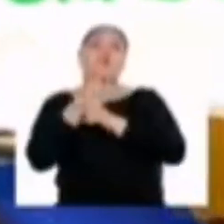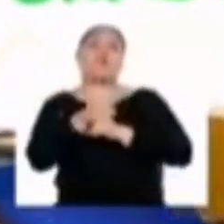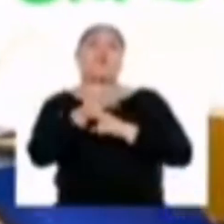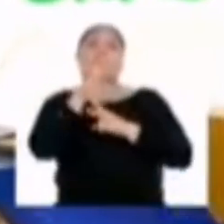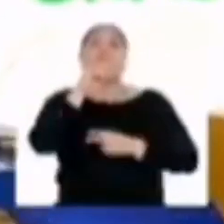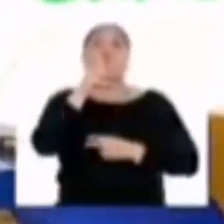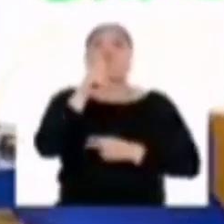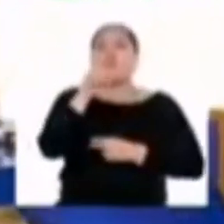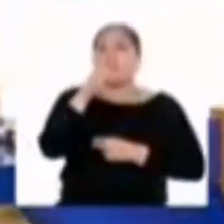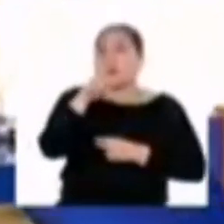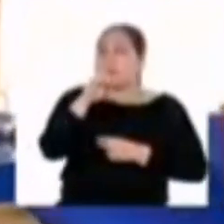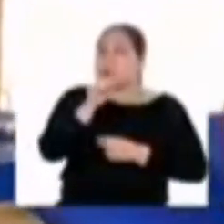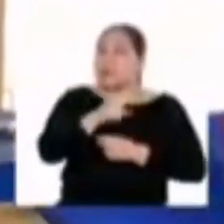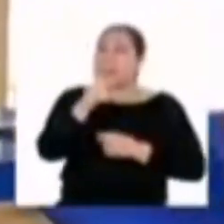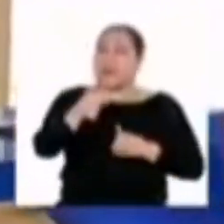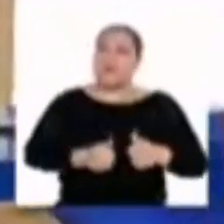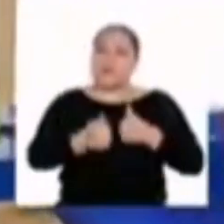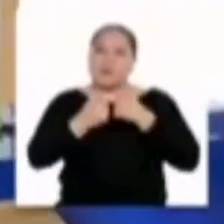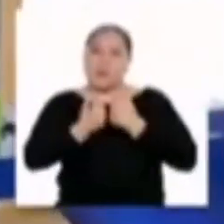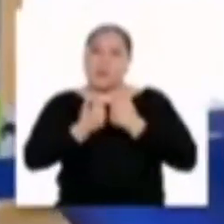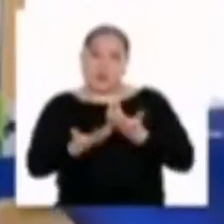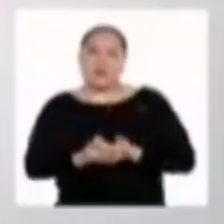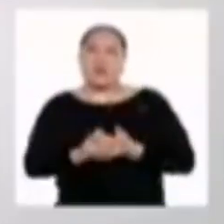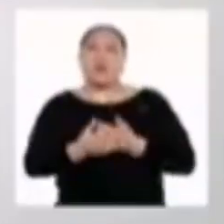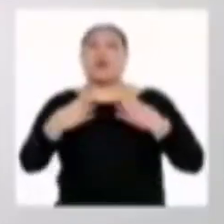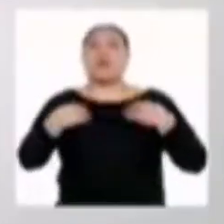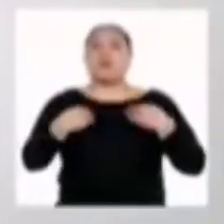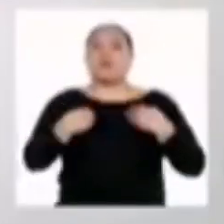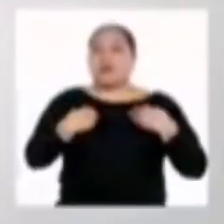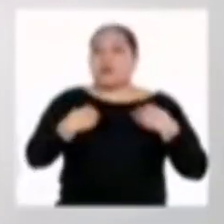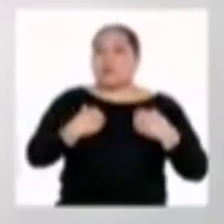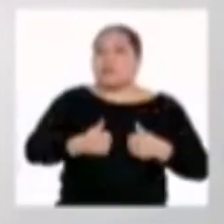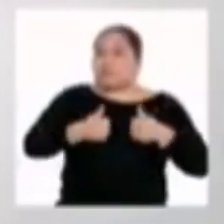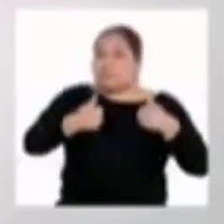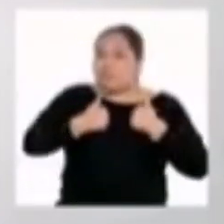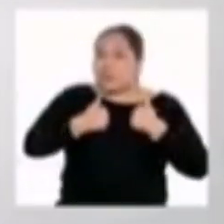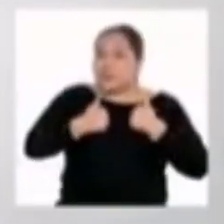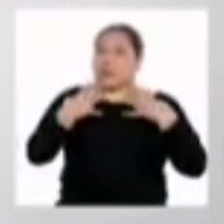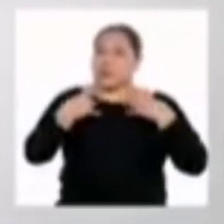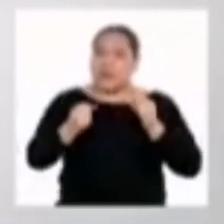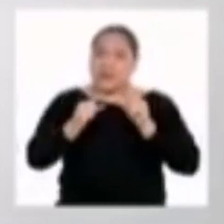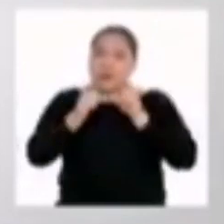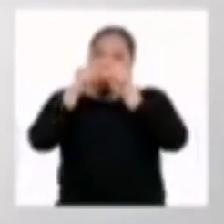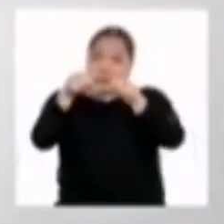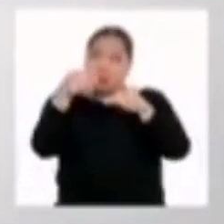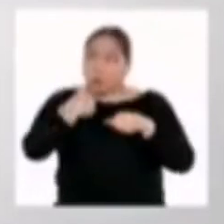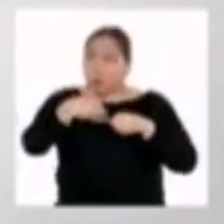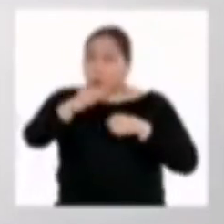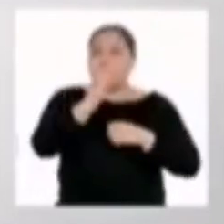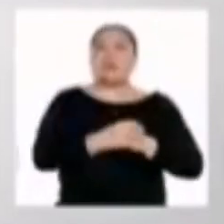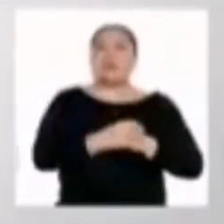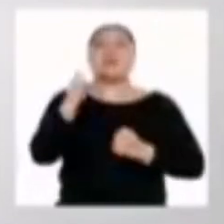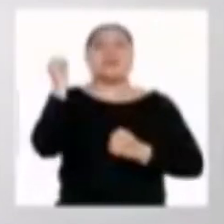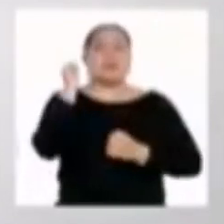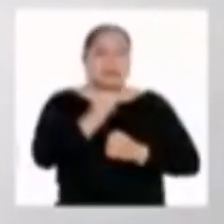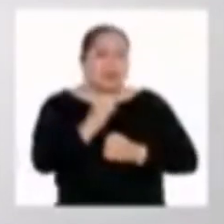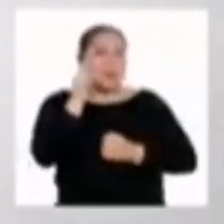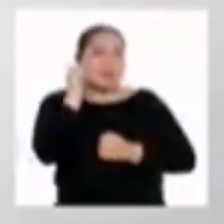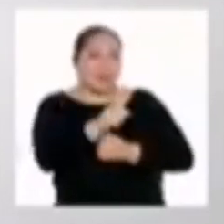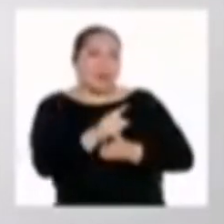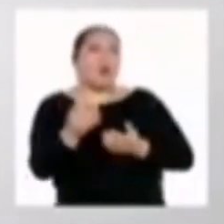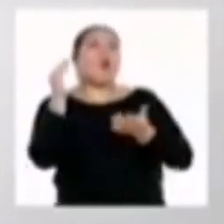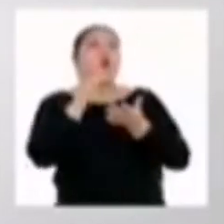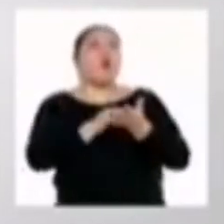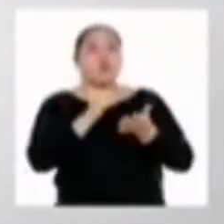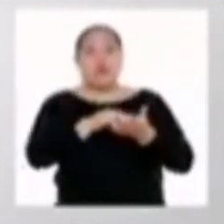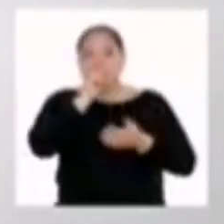cuidado de la biodiversidad y a vivir de modo sostenible. Exacto. Y si te das cuenta, está